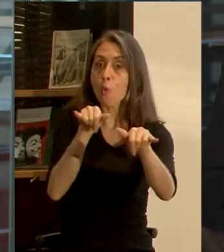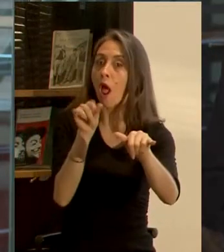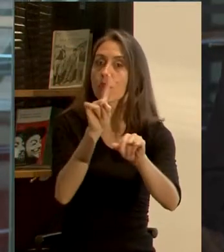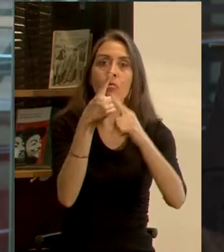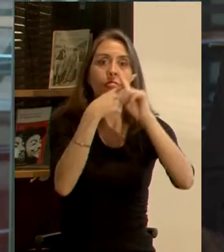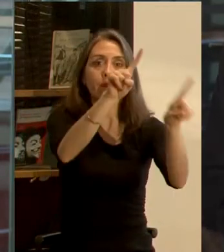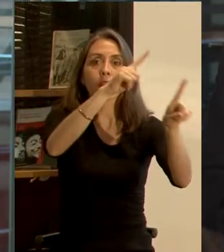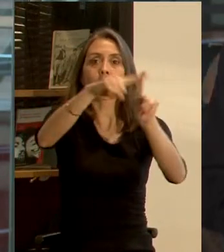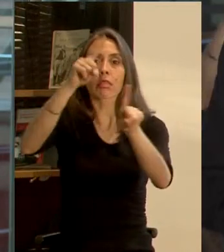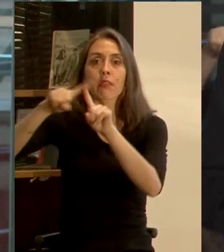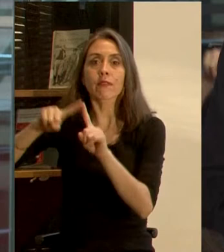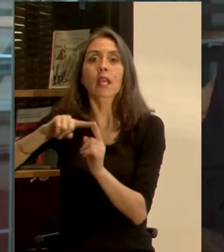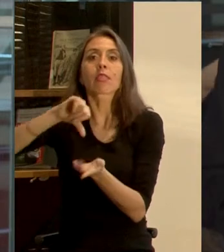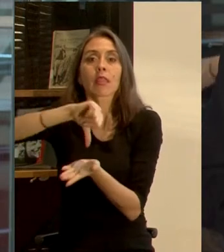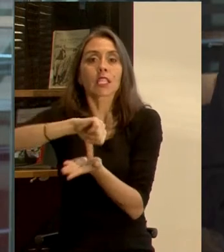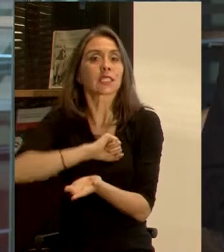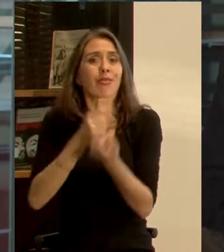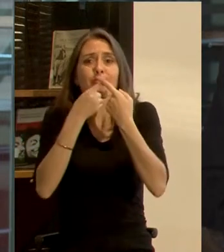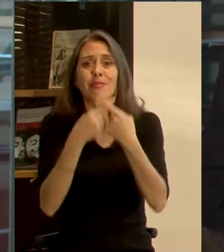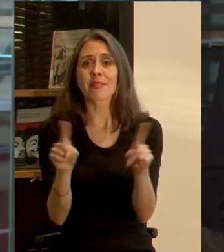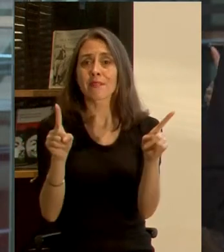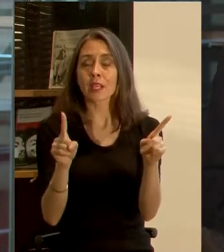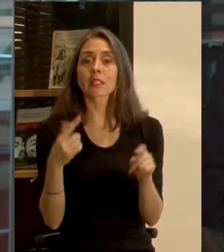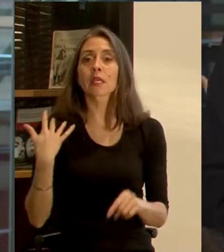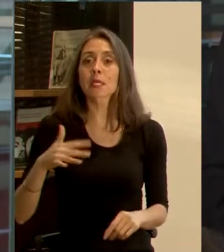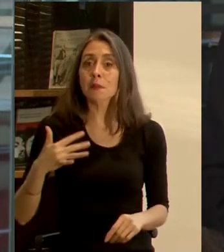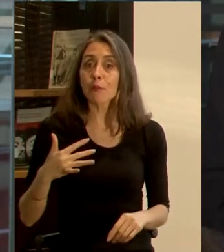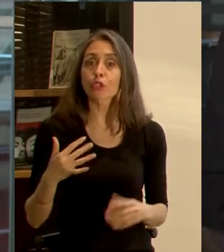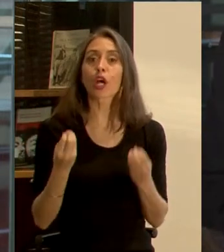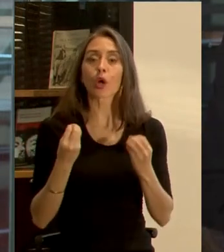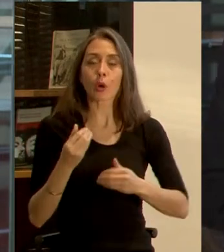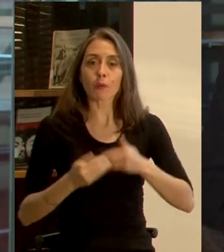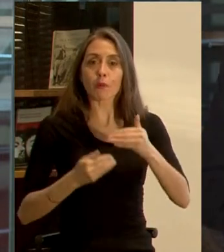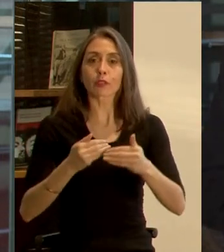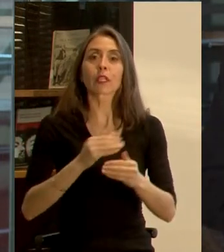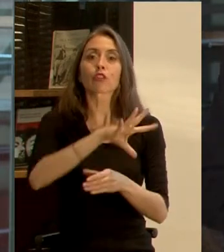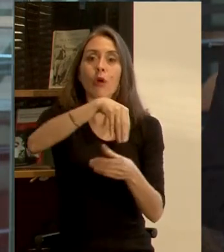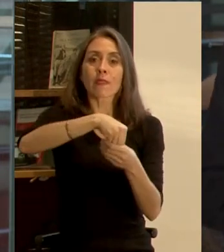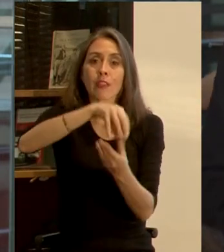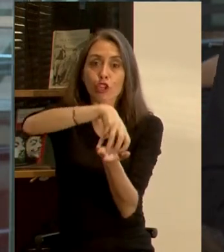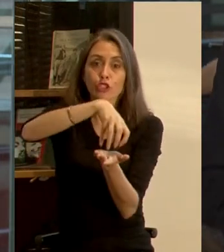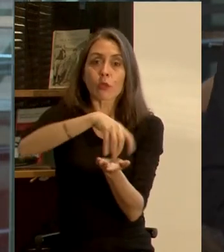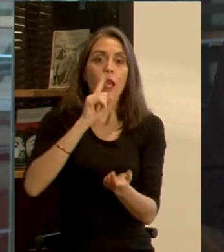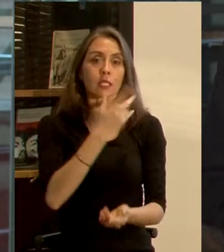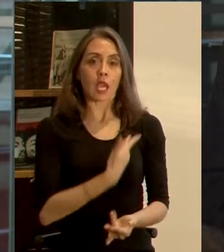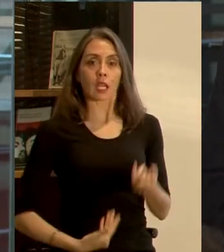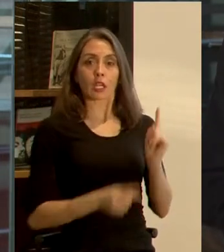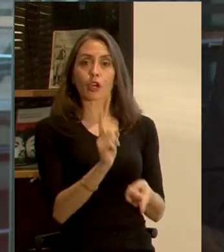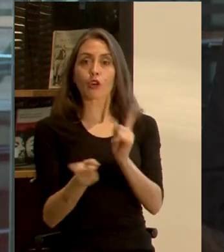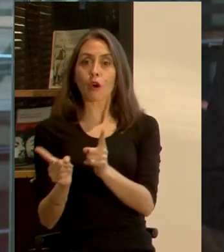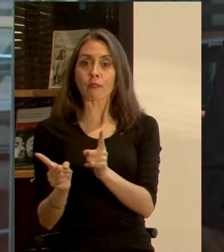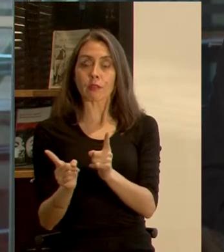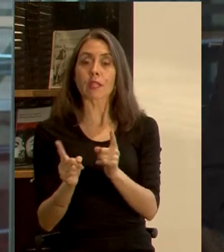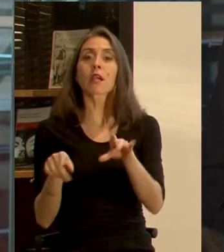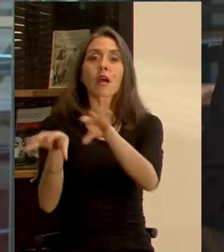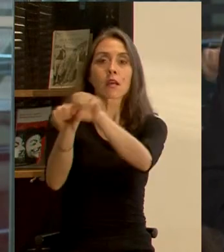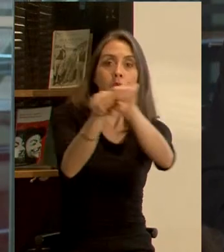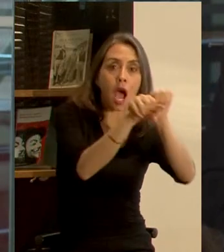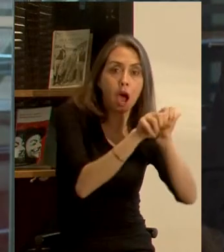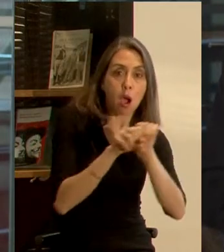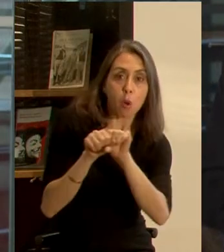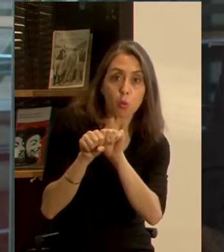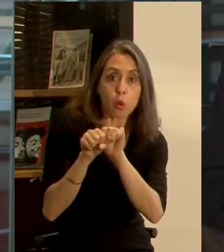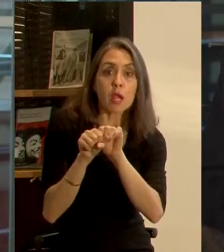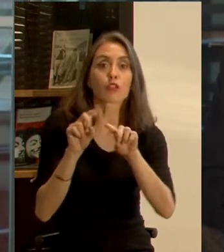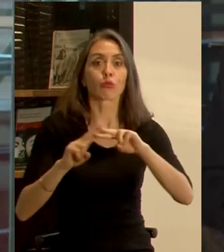Santiago. Asimismo, es muy relevante fortalecer nuestro proceso de gobernanza urbana para ofrecer soluciones transparentes y de consensos, las